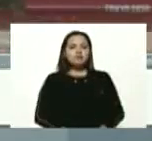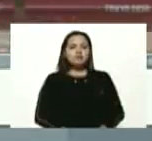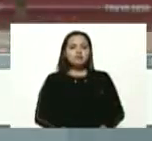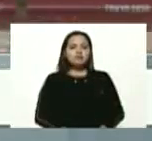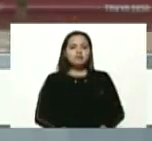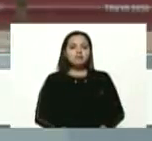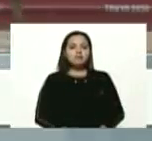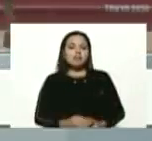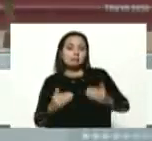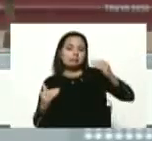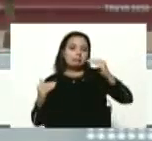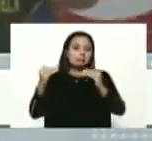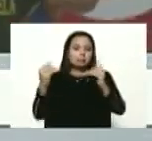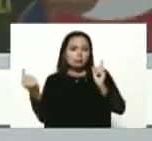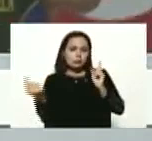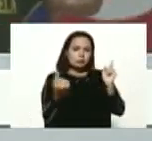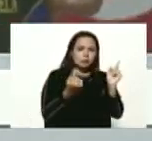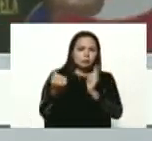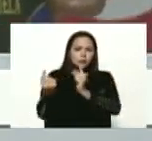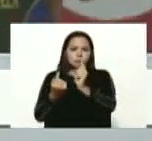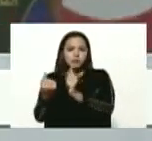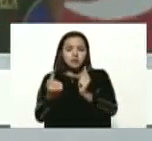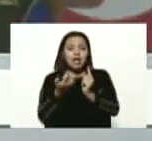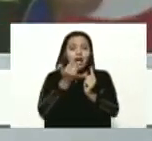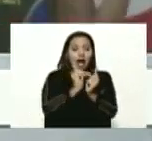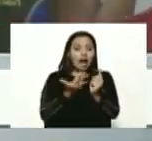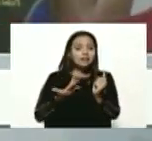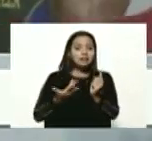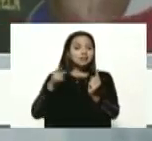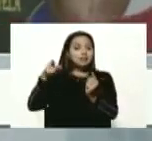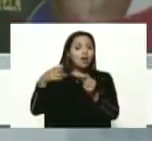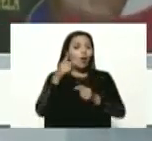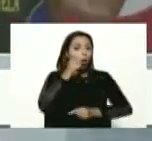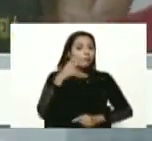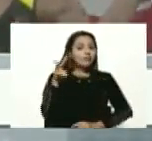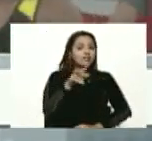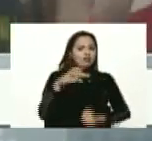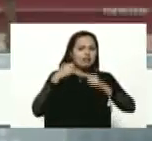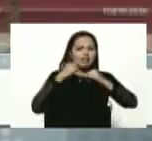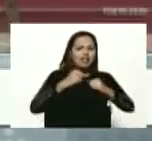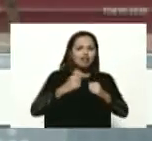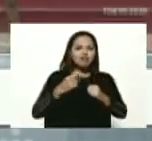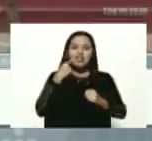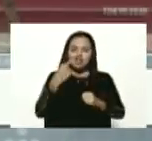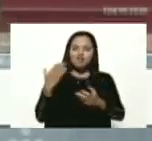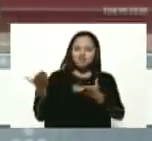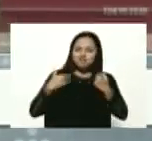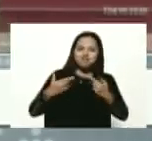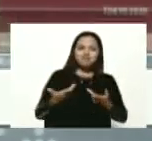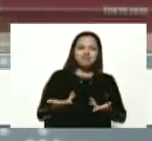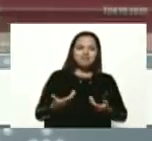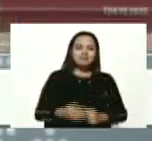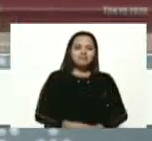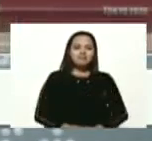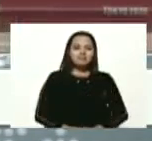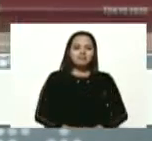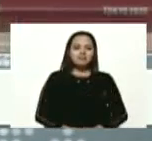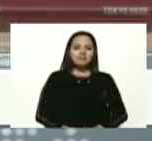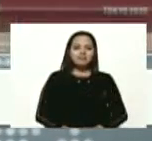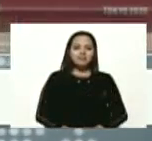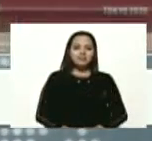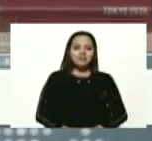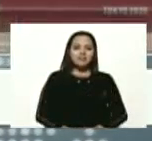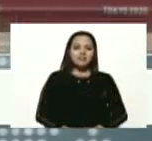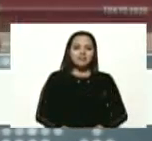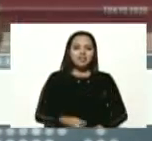retó. Se le fue como un guerrero que es Julio Mayora, lo retó. Se le metió en